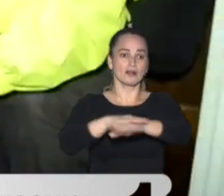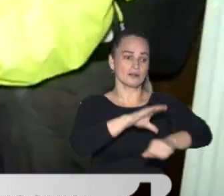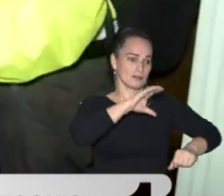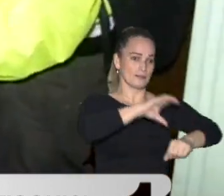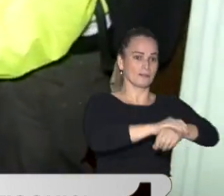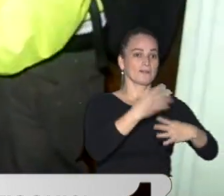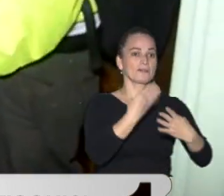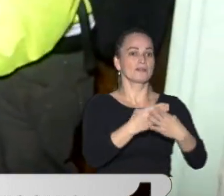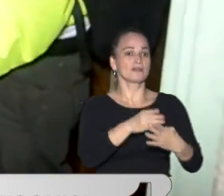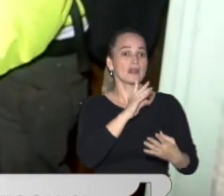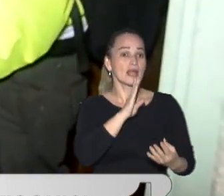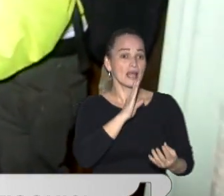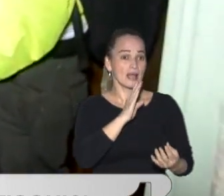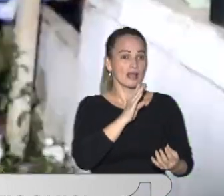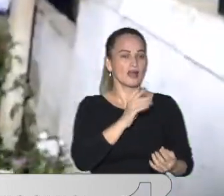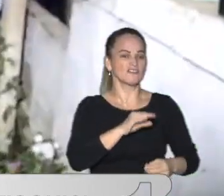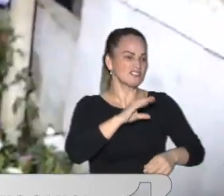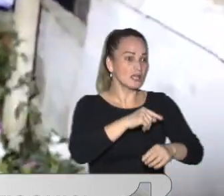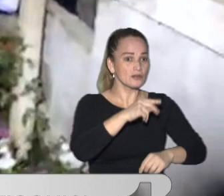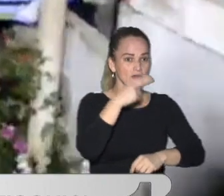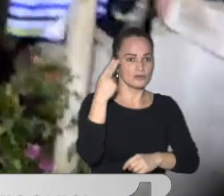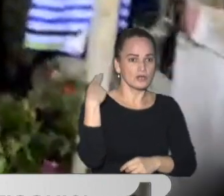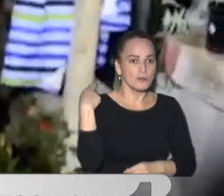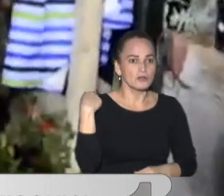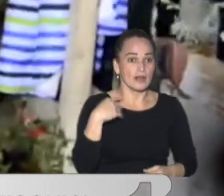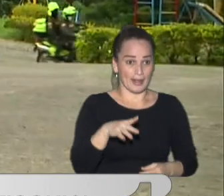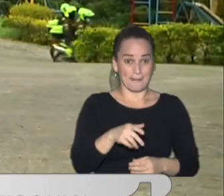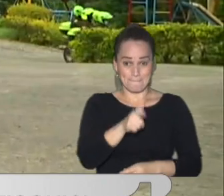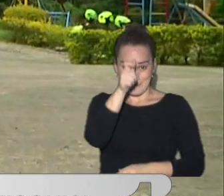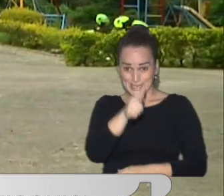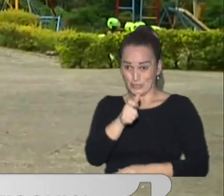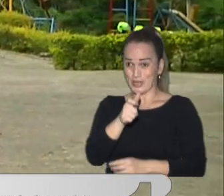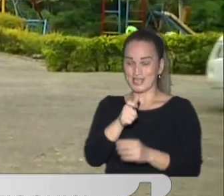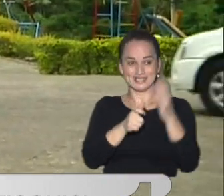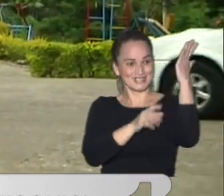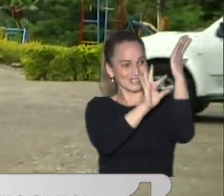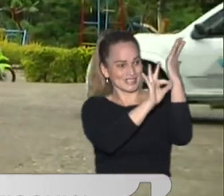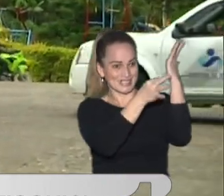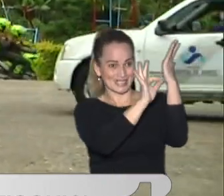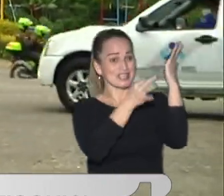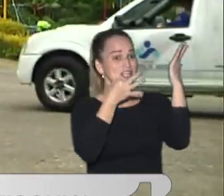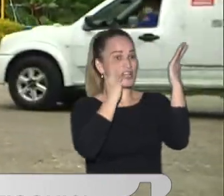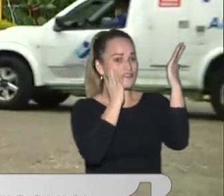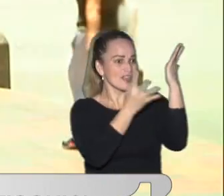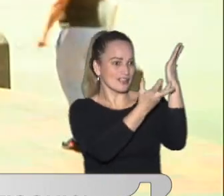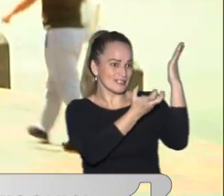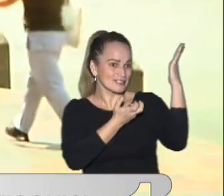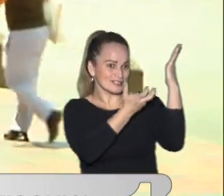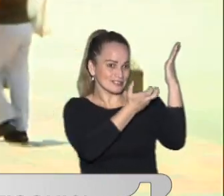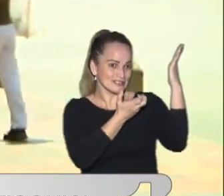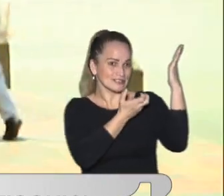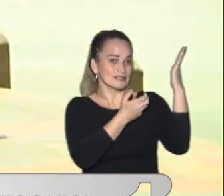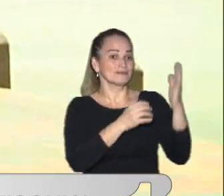de los responsables de la masacre de estos 5 recolectores de café y que serían pertenecientes al Clan del Golfo.